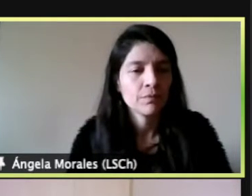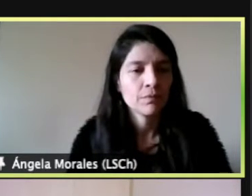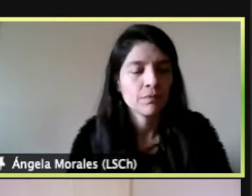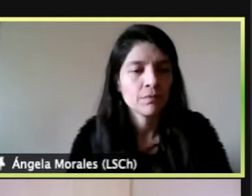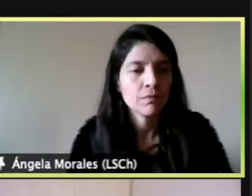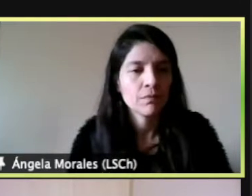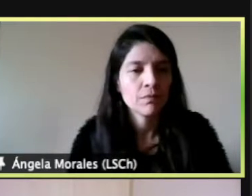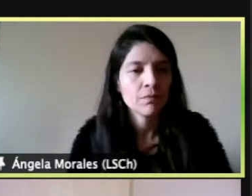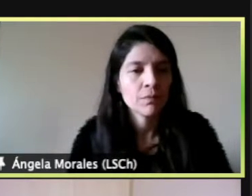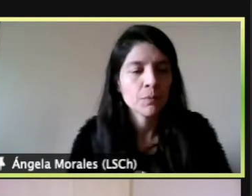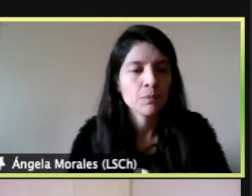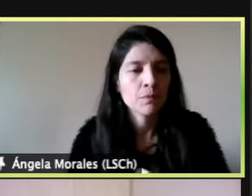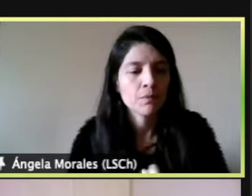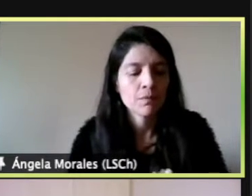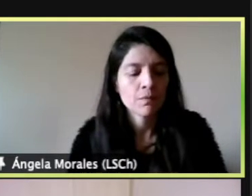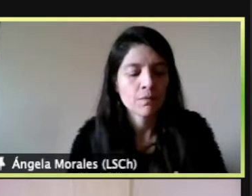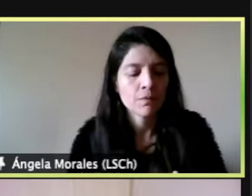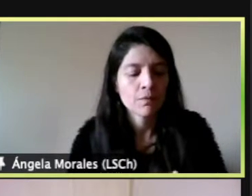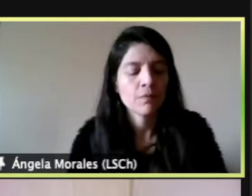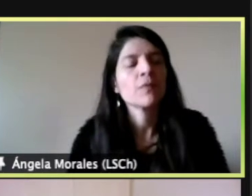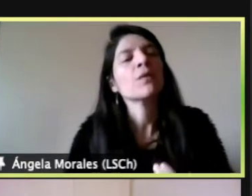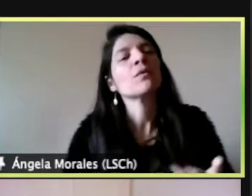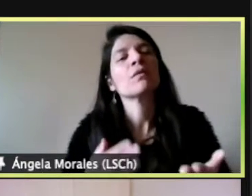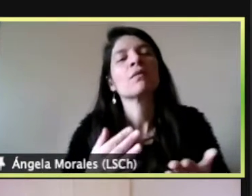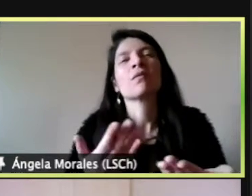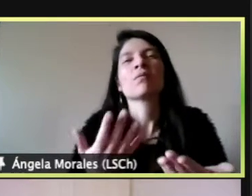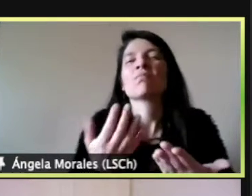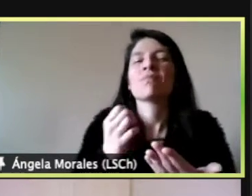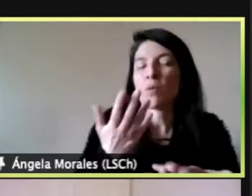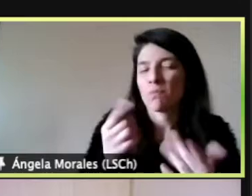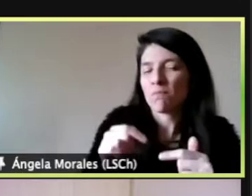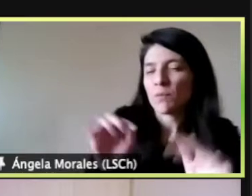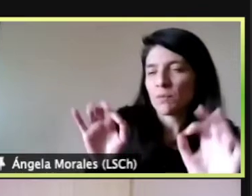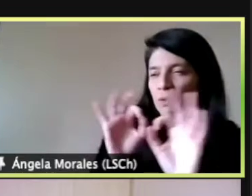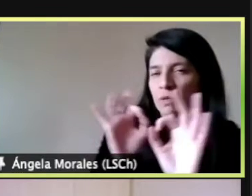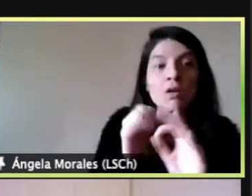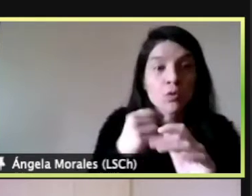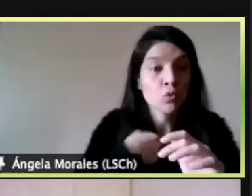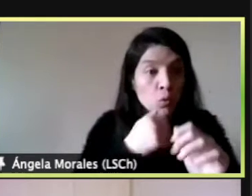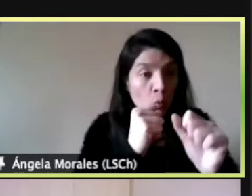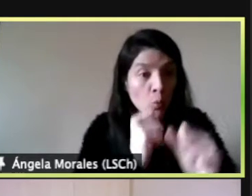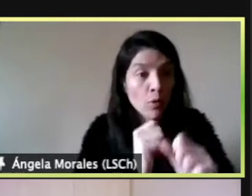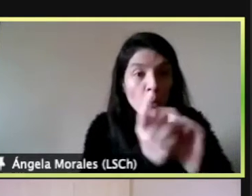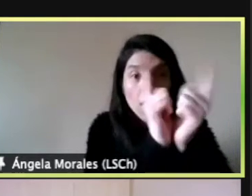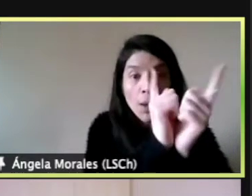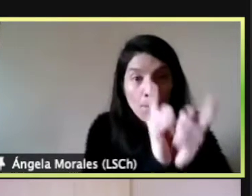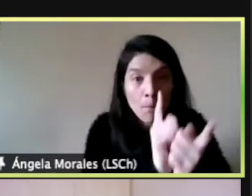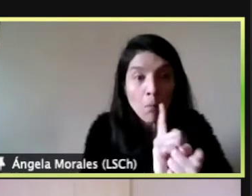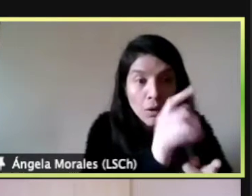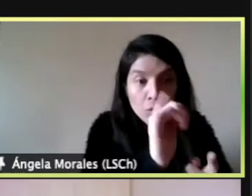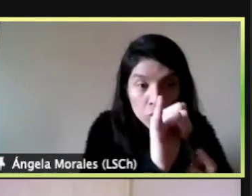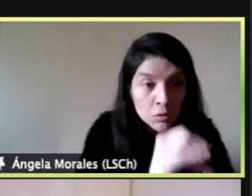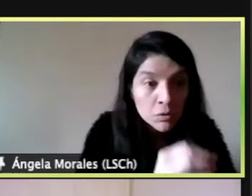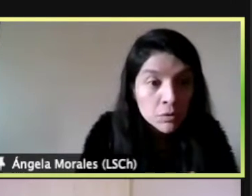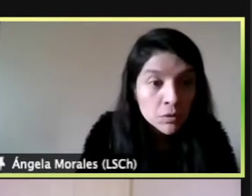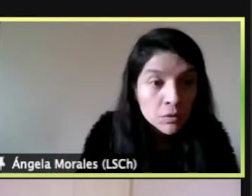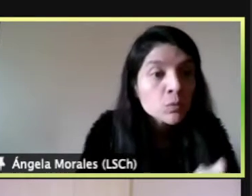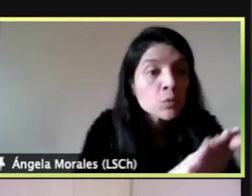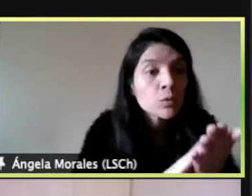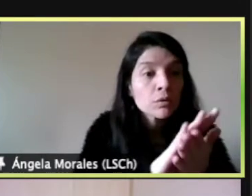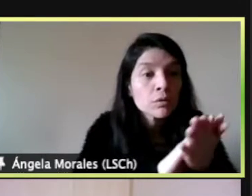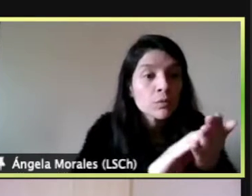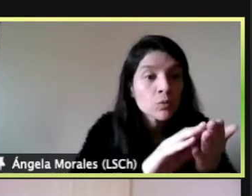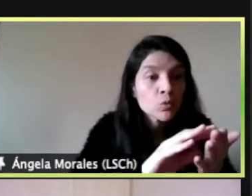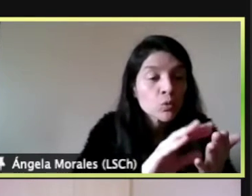¿Cuál es entonces el tema? Yo puedo ir cambiando y voy a ir aquí asociando, por ejemplo, voy a tomar este valor, no, el valor de